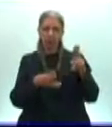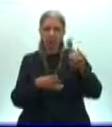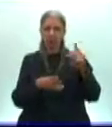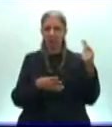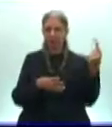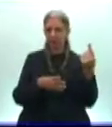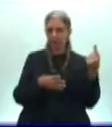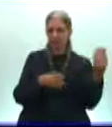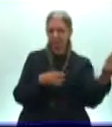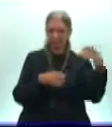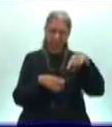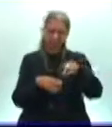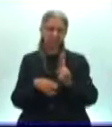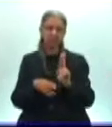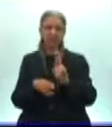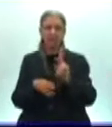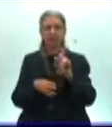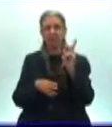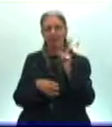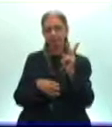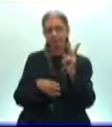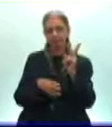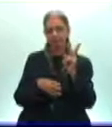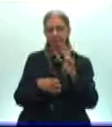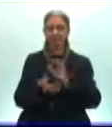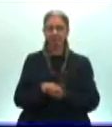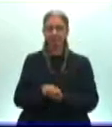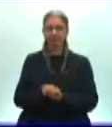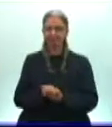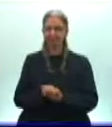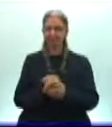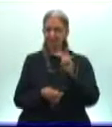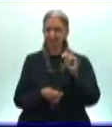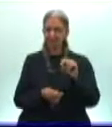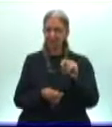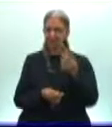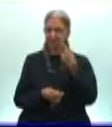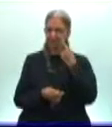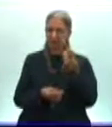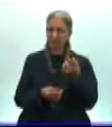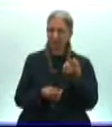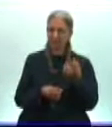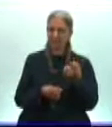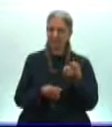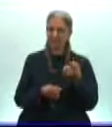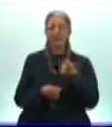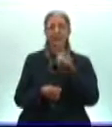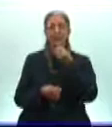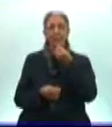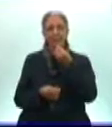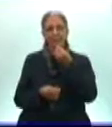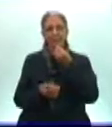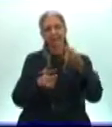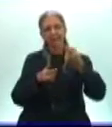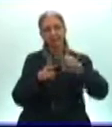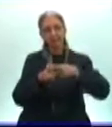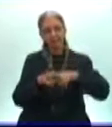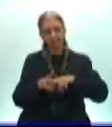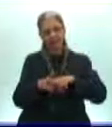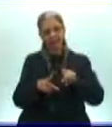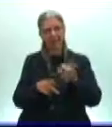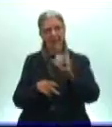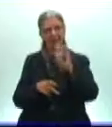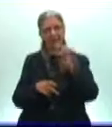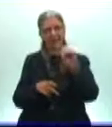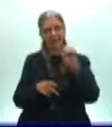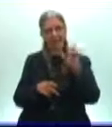esta segunda unidad. Vamos a ver ahora que para poder resolver una